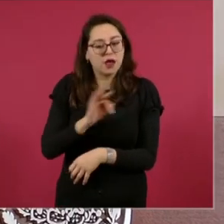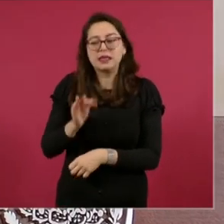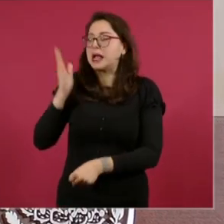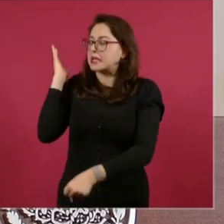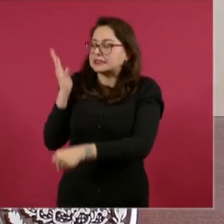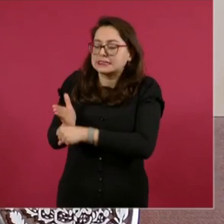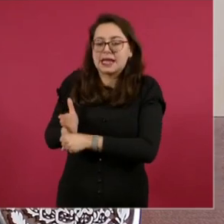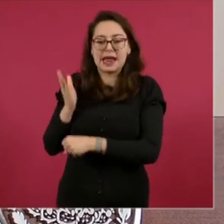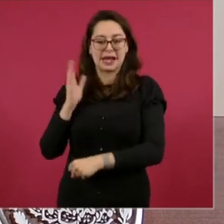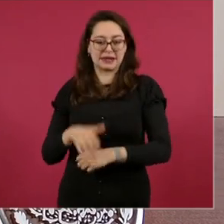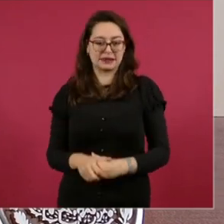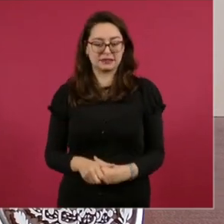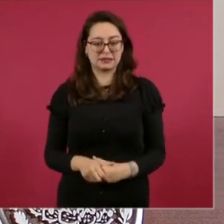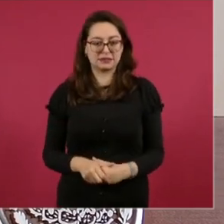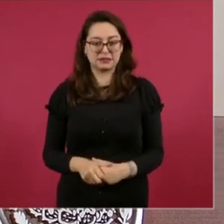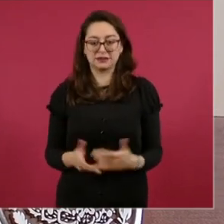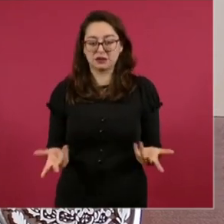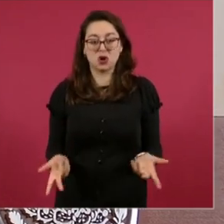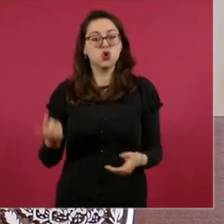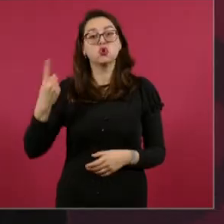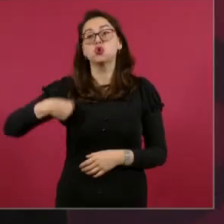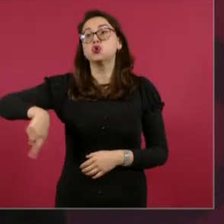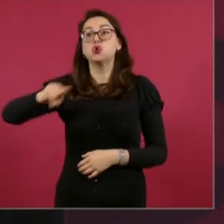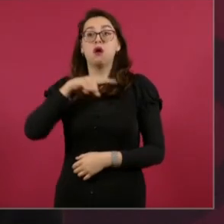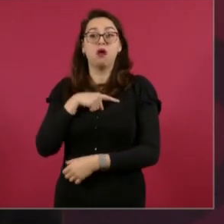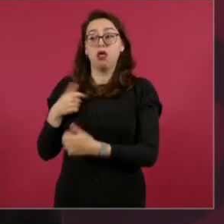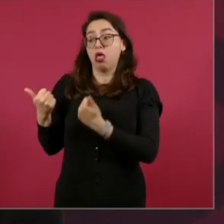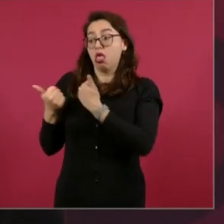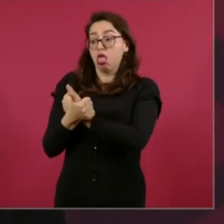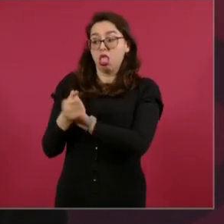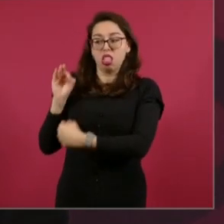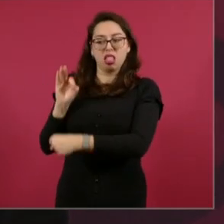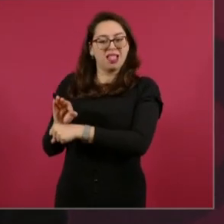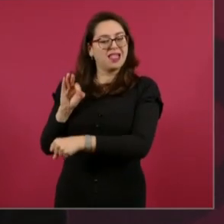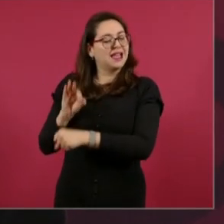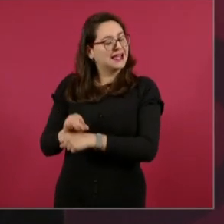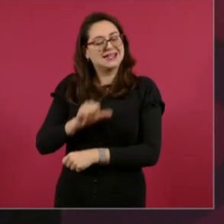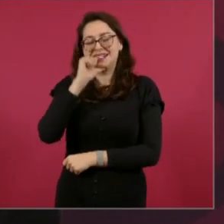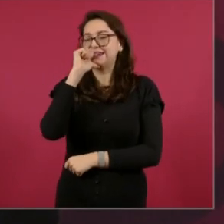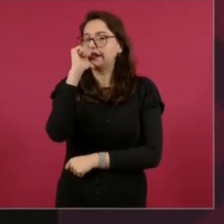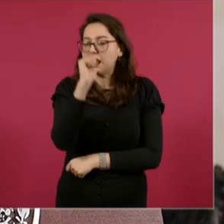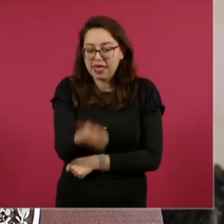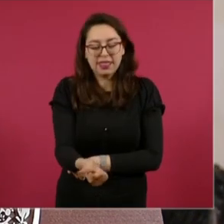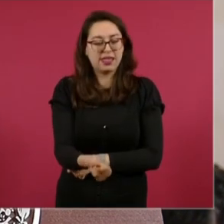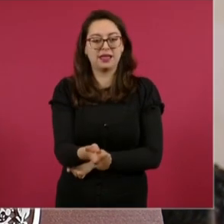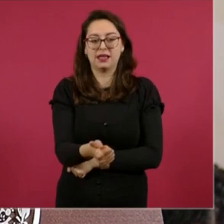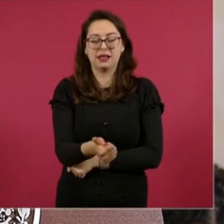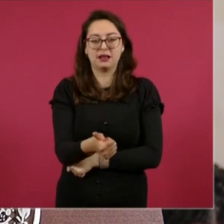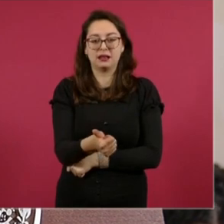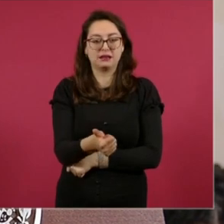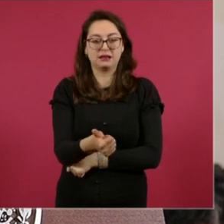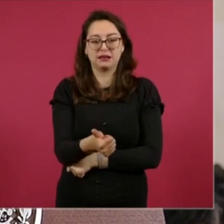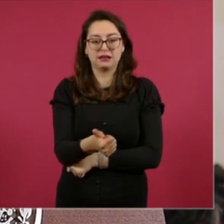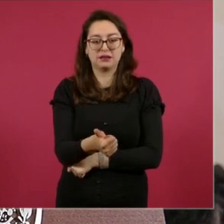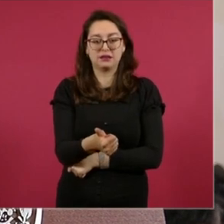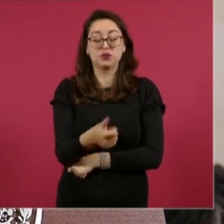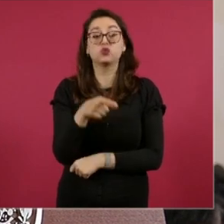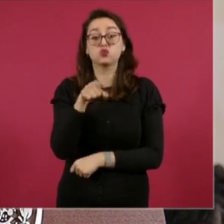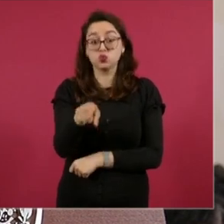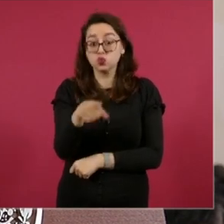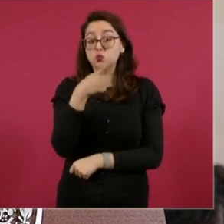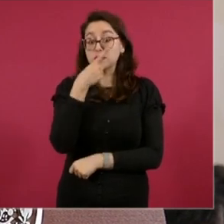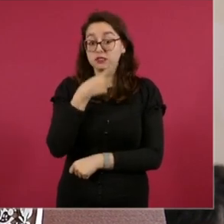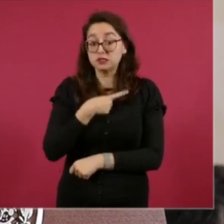sea. Nosotros no toleramos la corrupción, no somos iguales. O sea, cuando hablas de Moche,